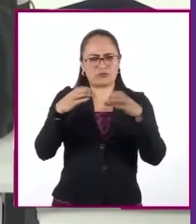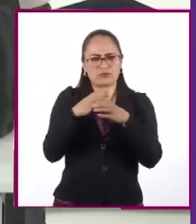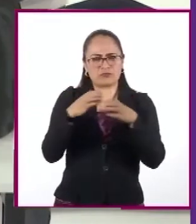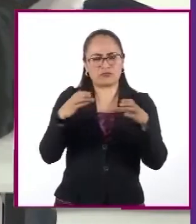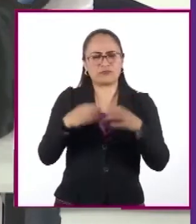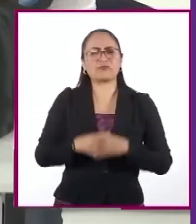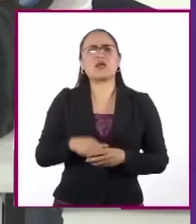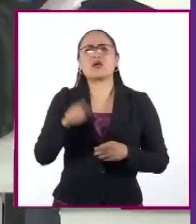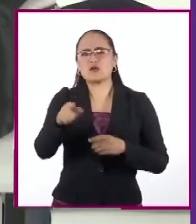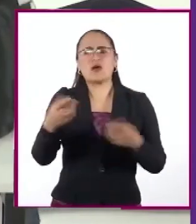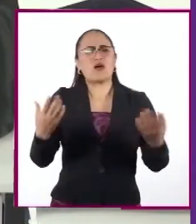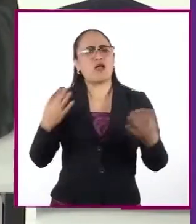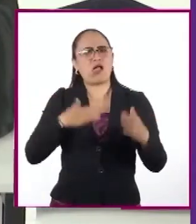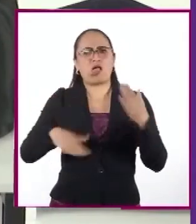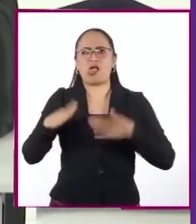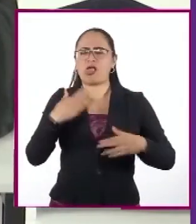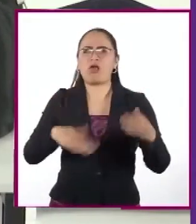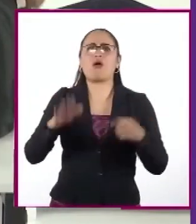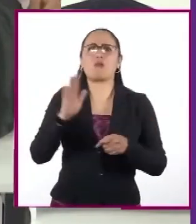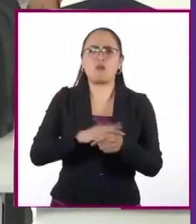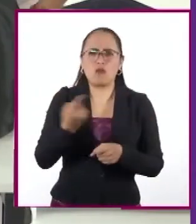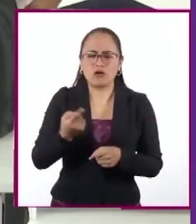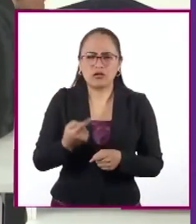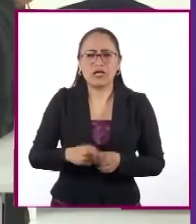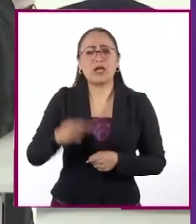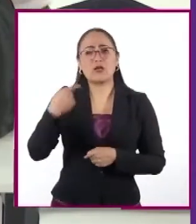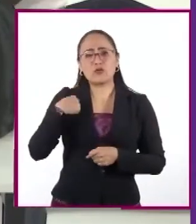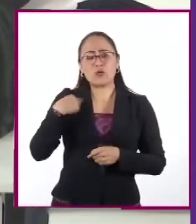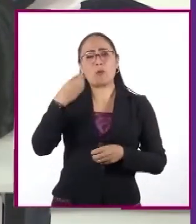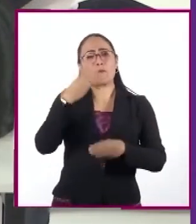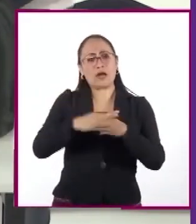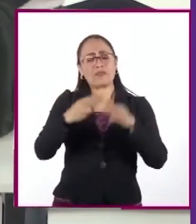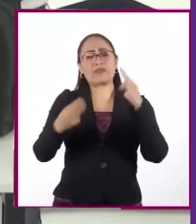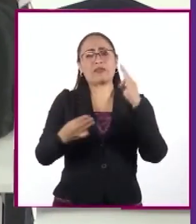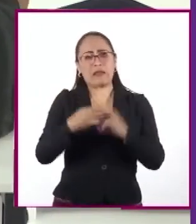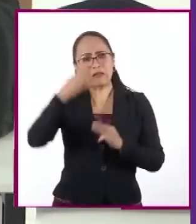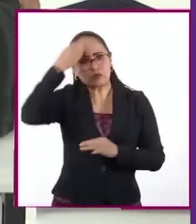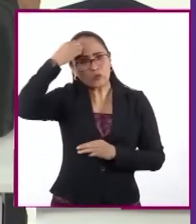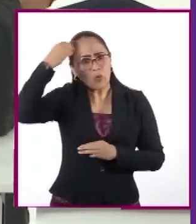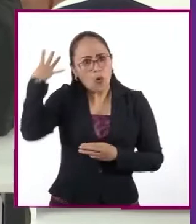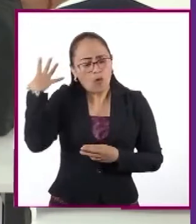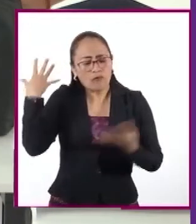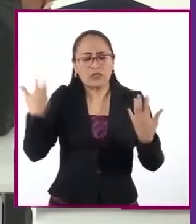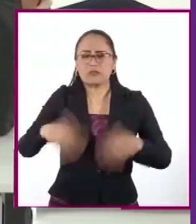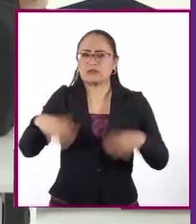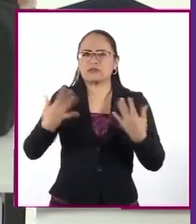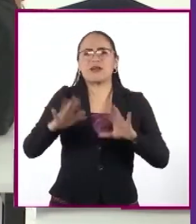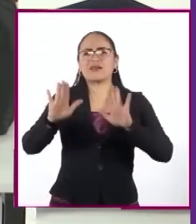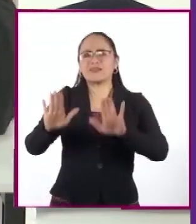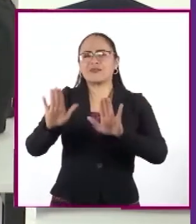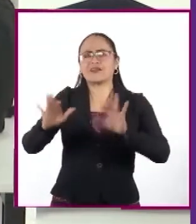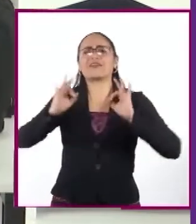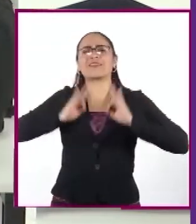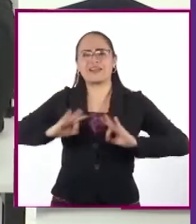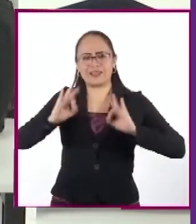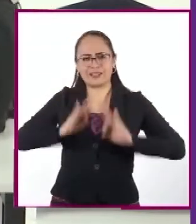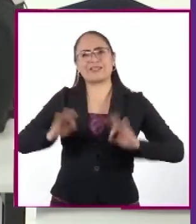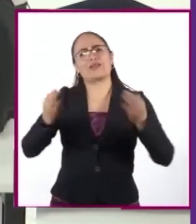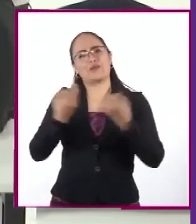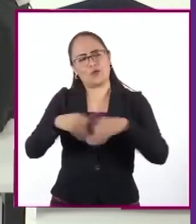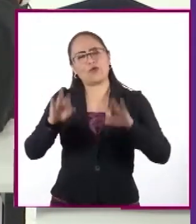agitado? Maestra Dora, por poquito y olvido los materiales de la sesión. Tranquilo, maestro, lo importante es que los